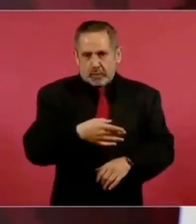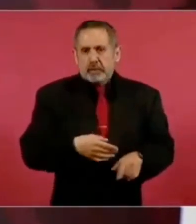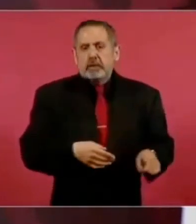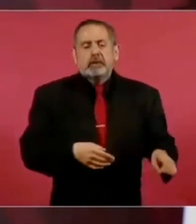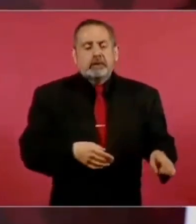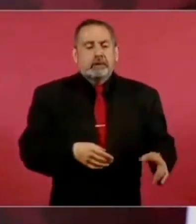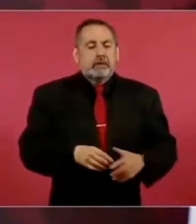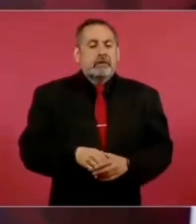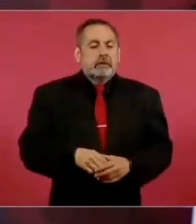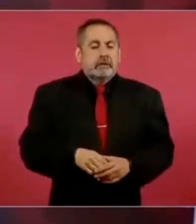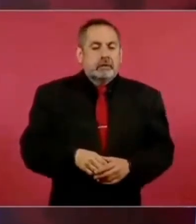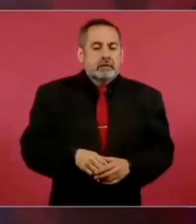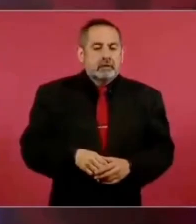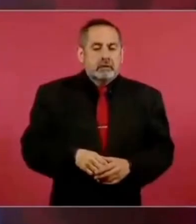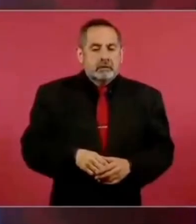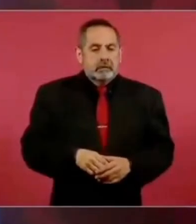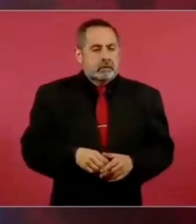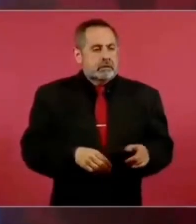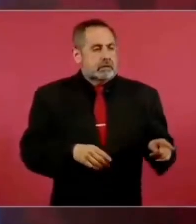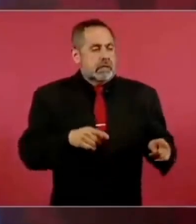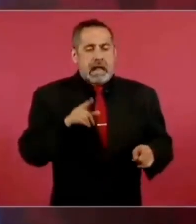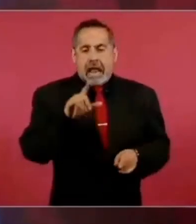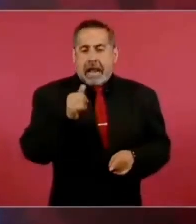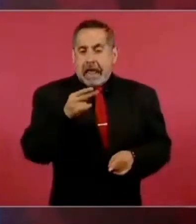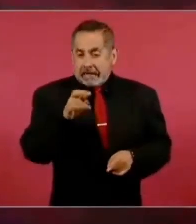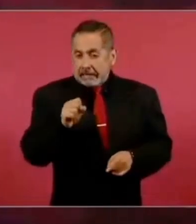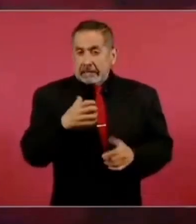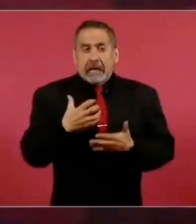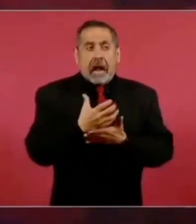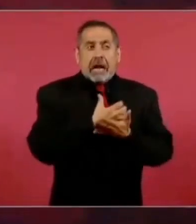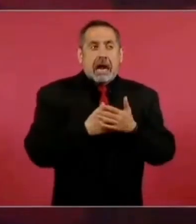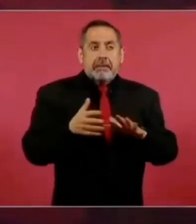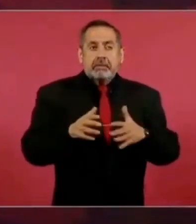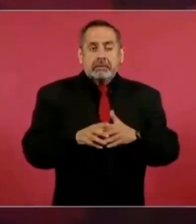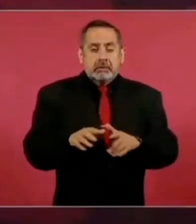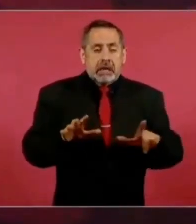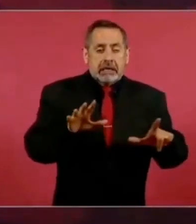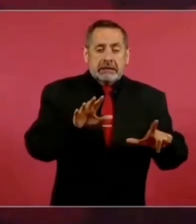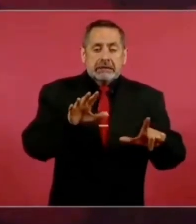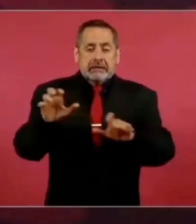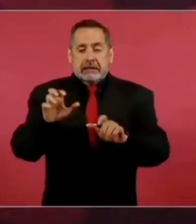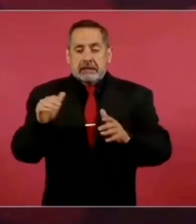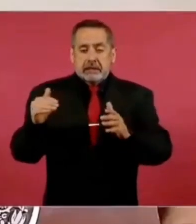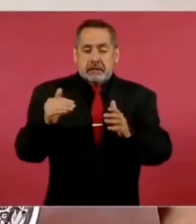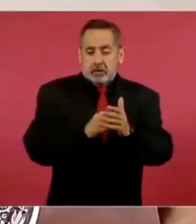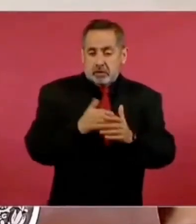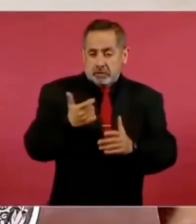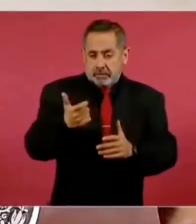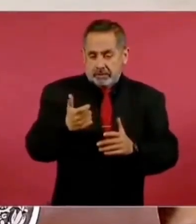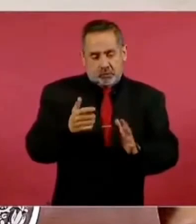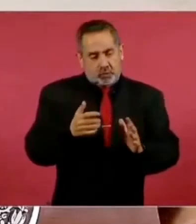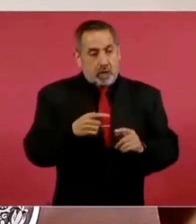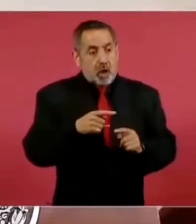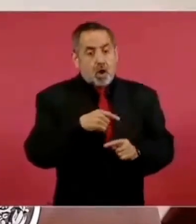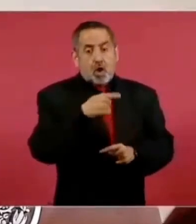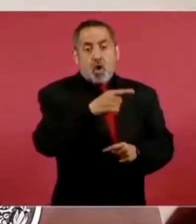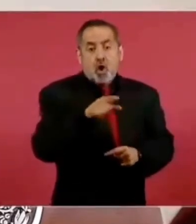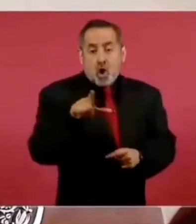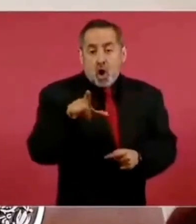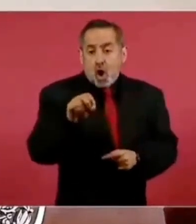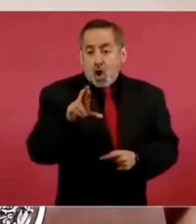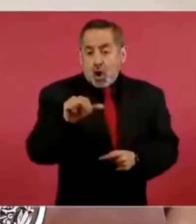este gana 700000 pesos pero lor gana